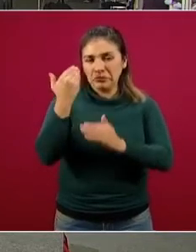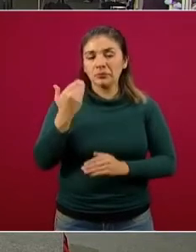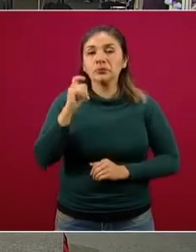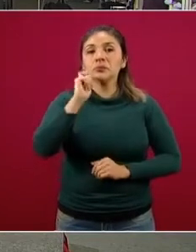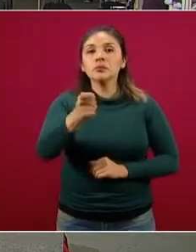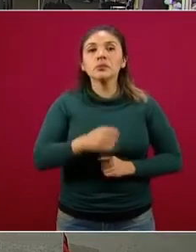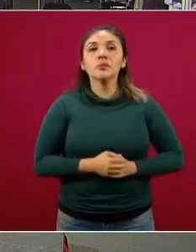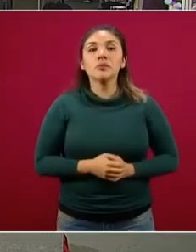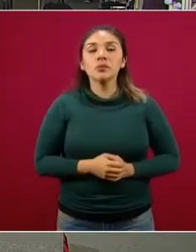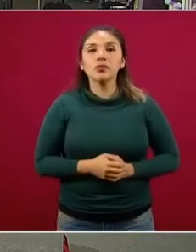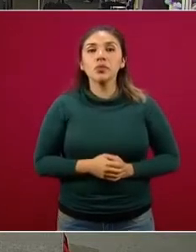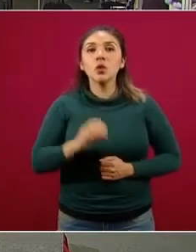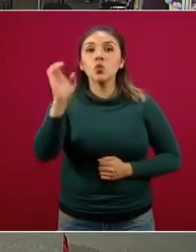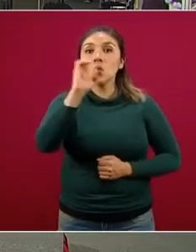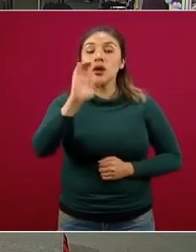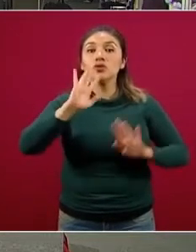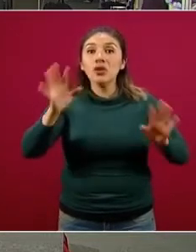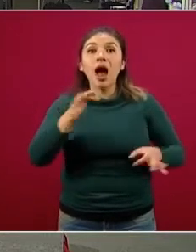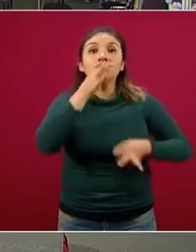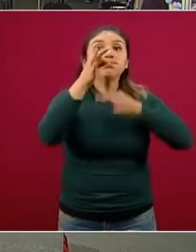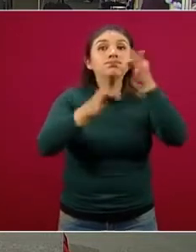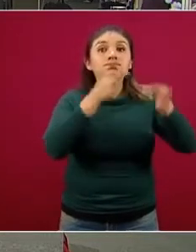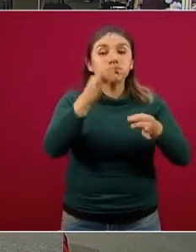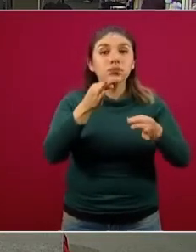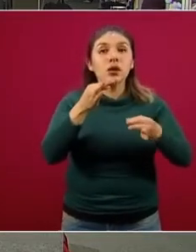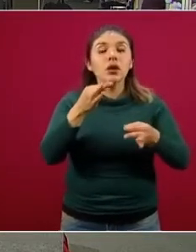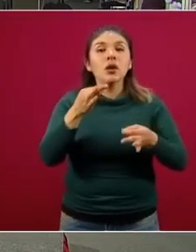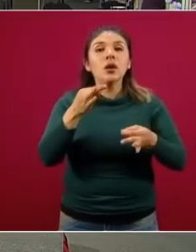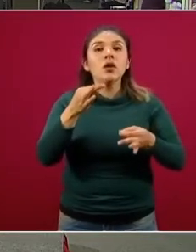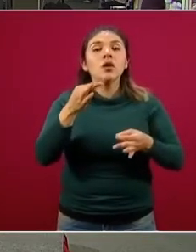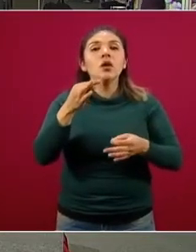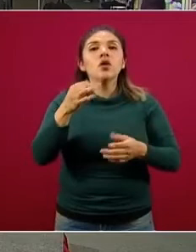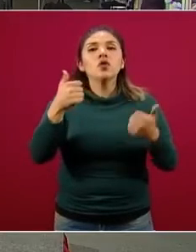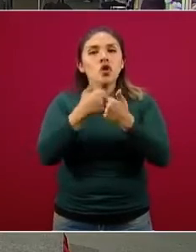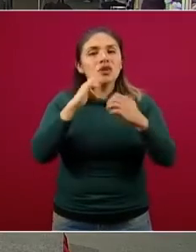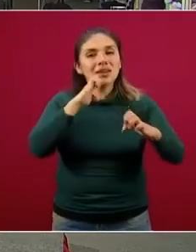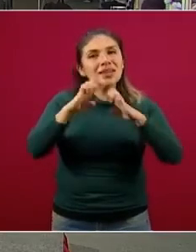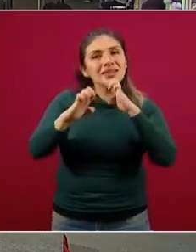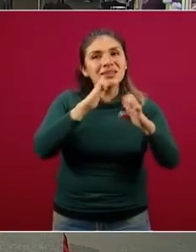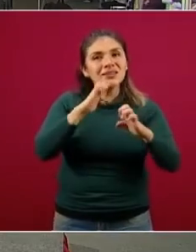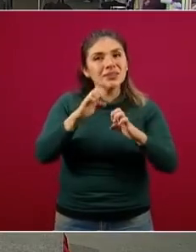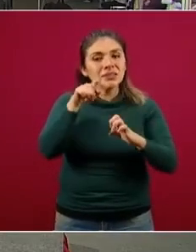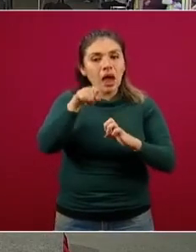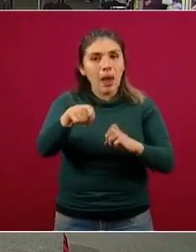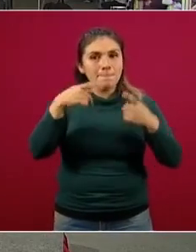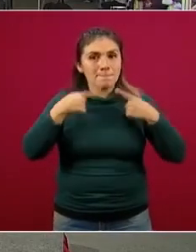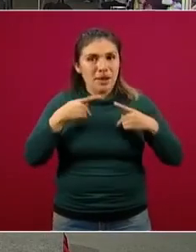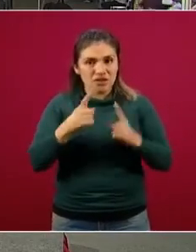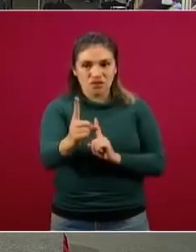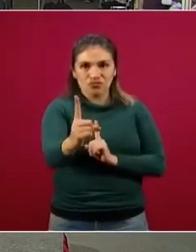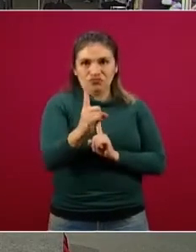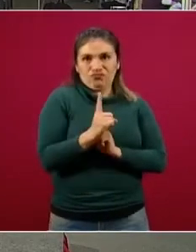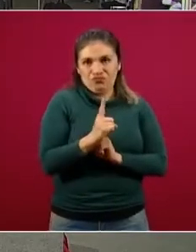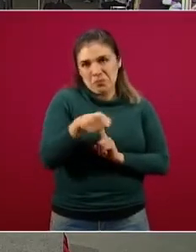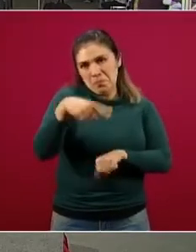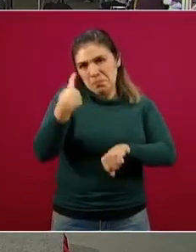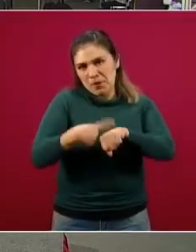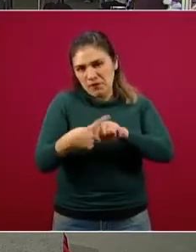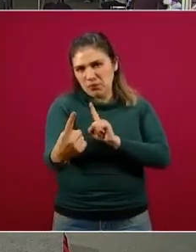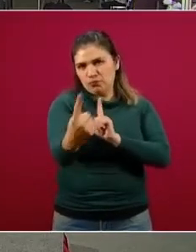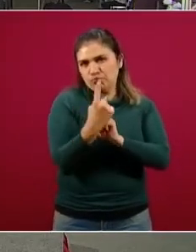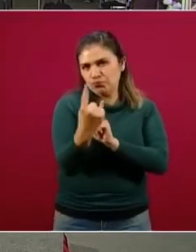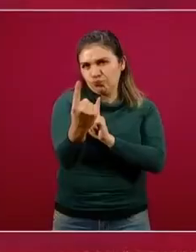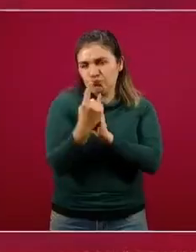precisamente cuando hacen la notificación del caso, es decir, en la entrevista que se hace al paciente. La mayoría de las entrevistas son